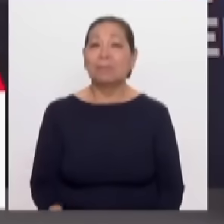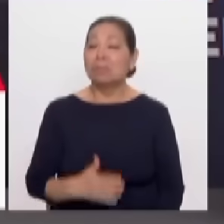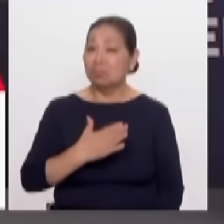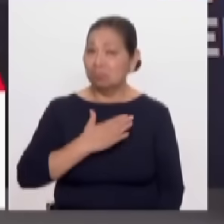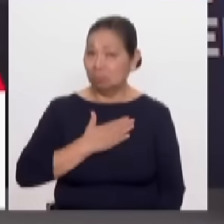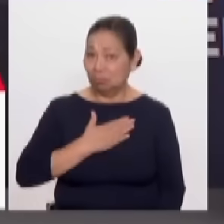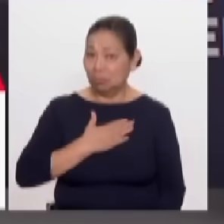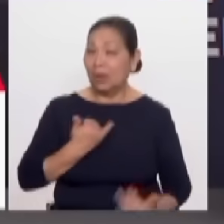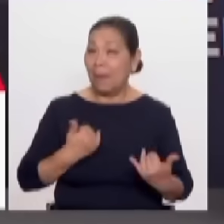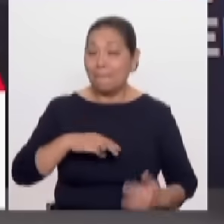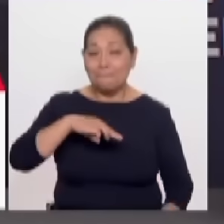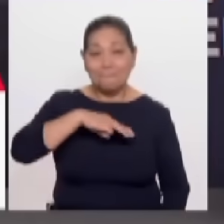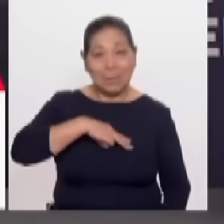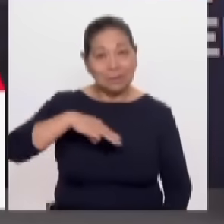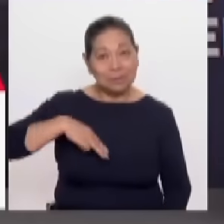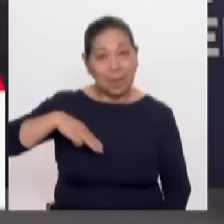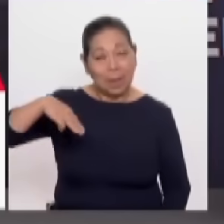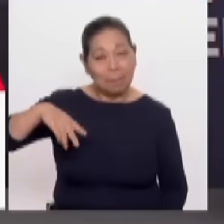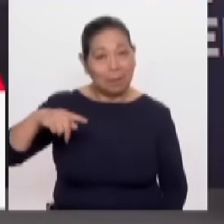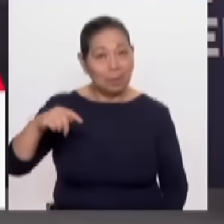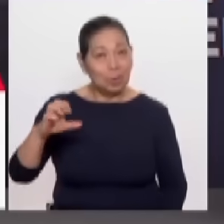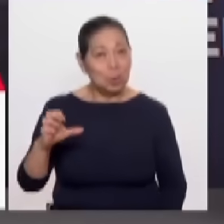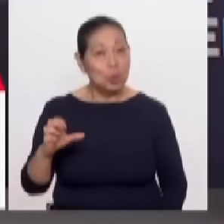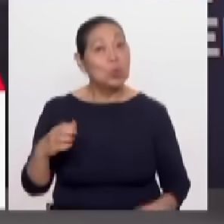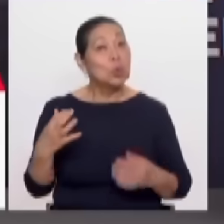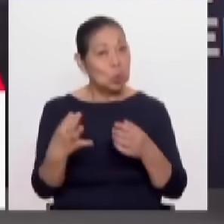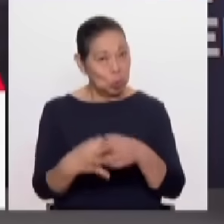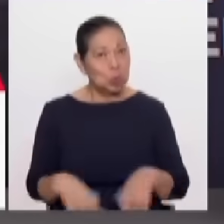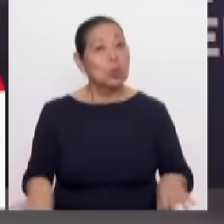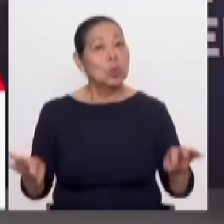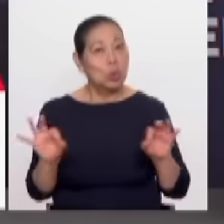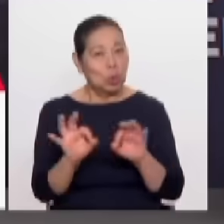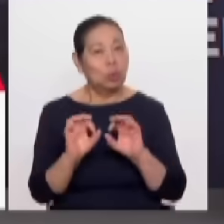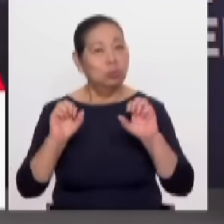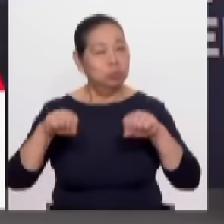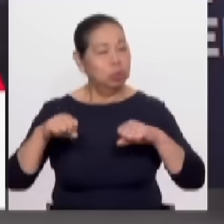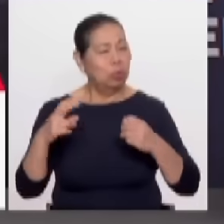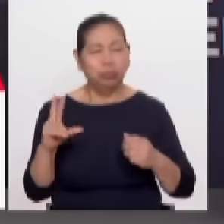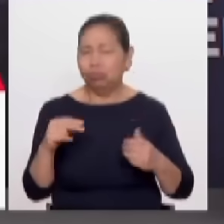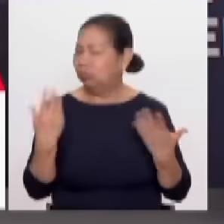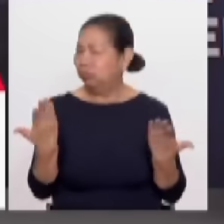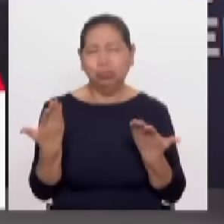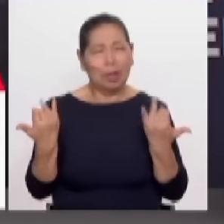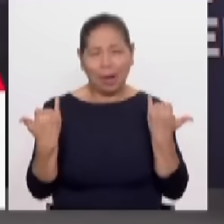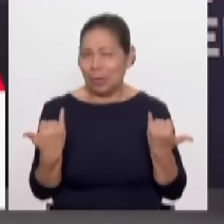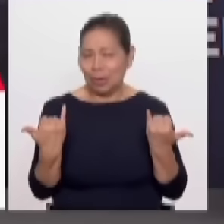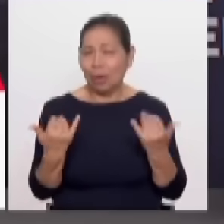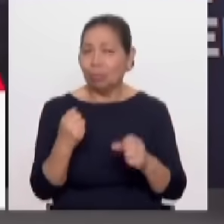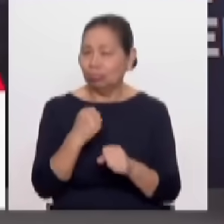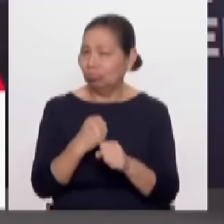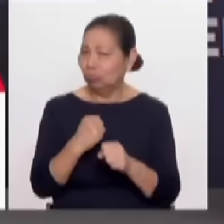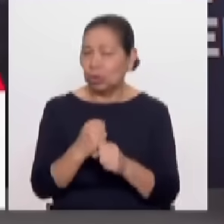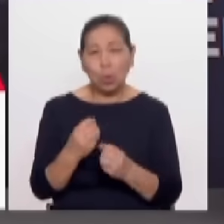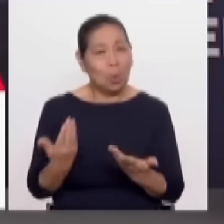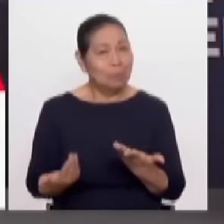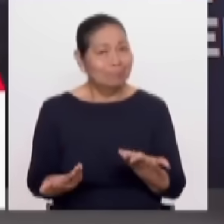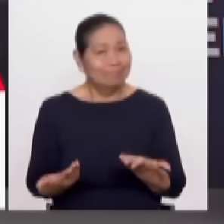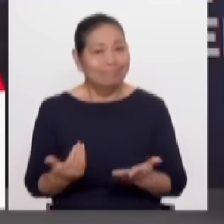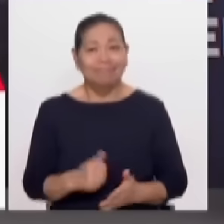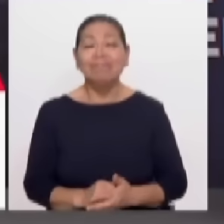Para nosotros en el Ministerio de Transportes este es un hito importante, no solamente porque aquí hay una obra, sin